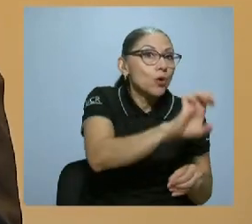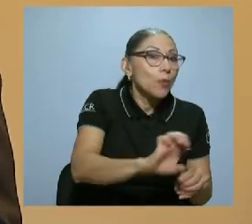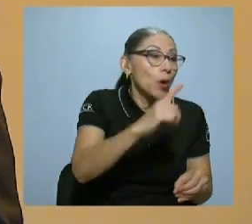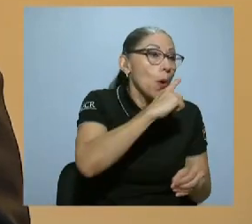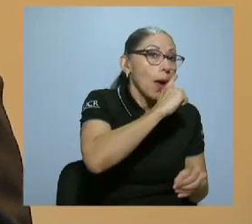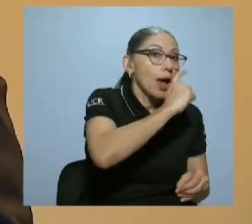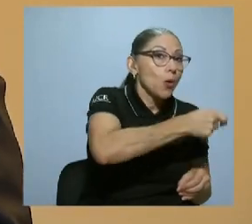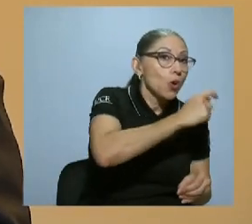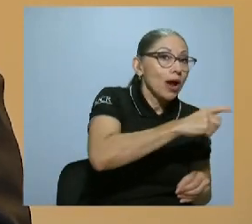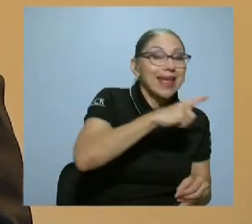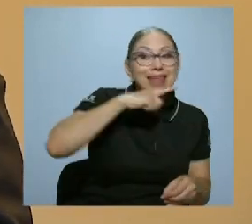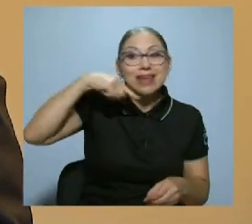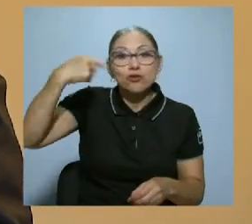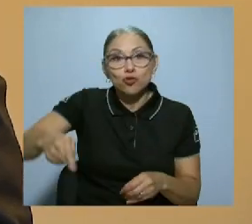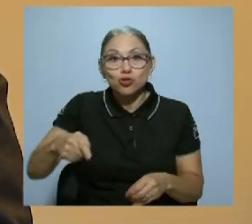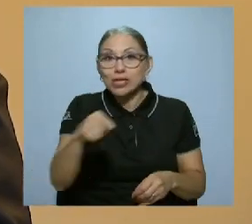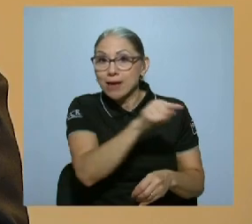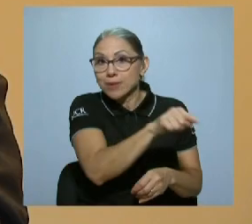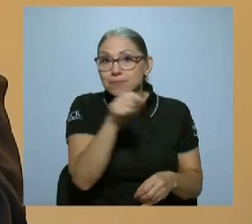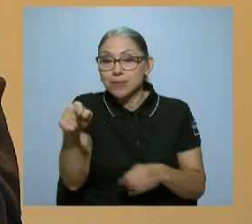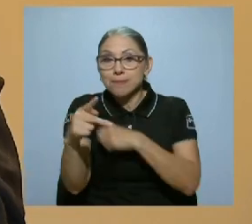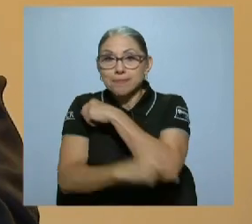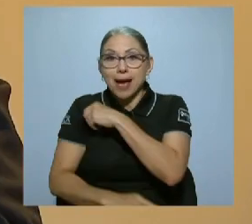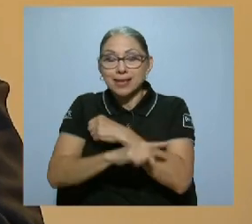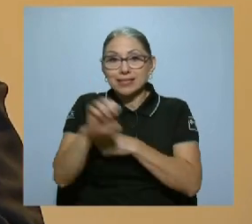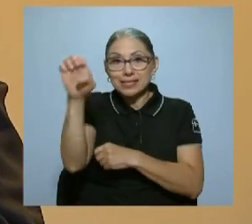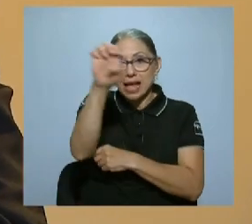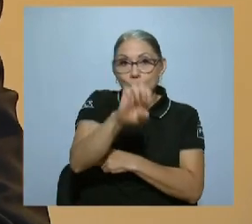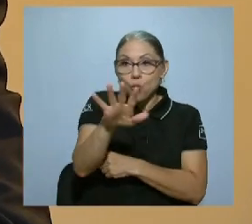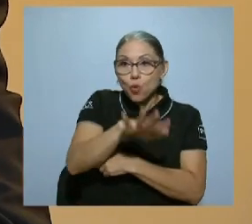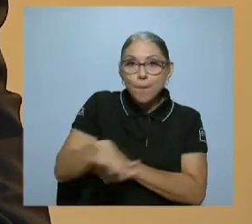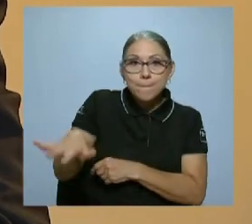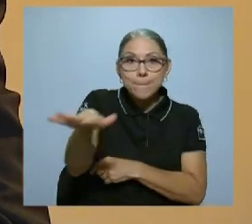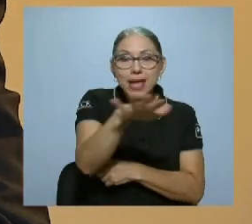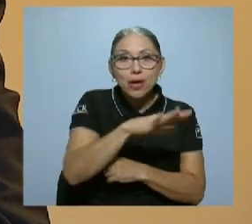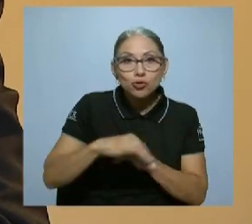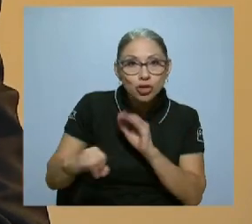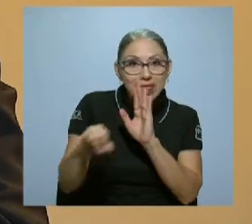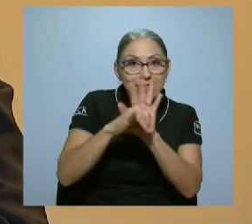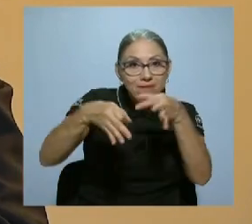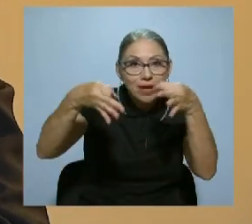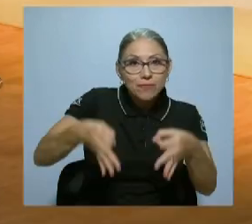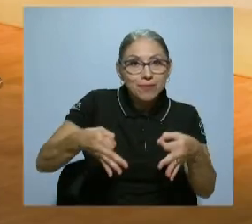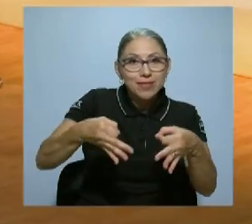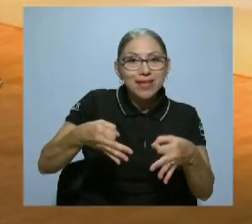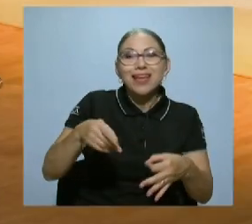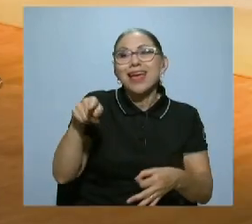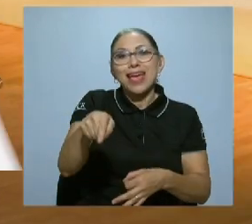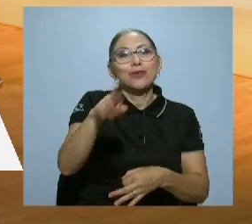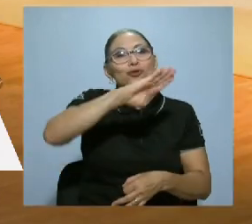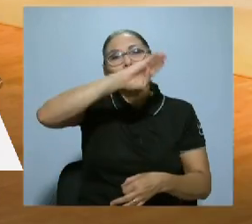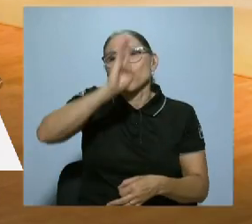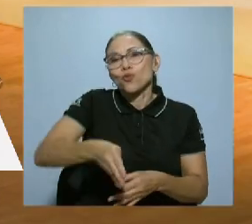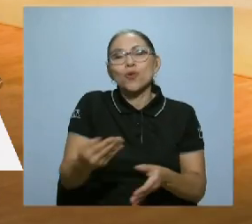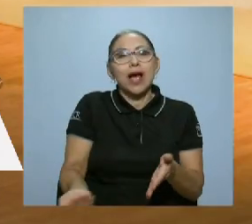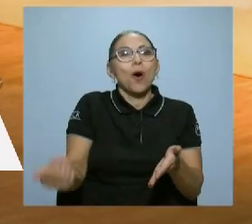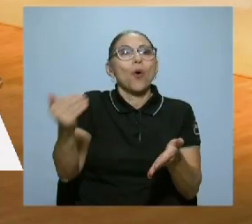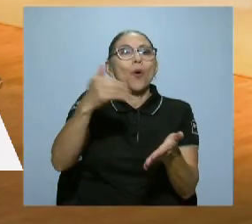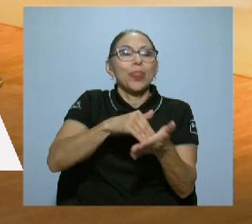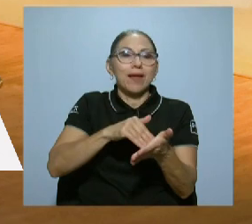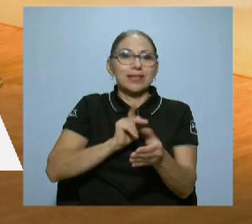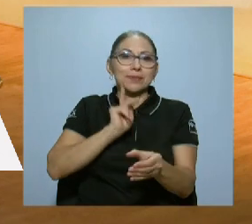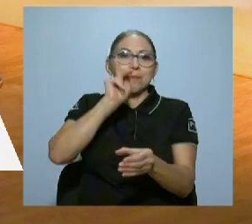es un país europeo perfectamente identificado, nunca intervendrían militarmente de nuevo en el